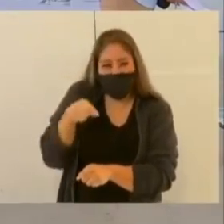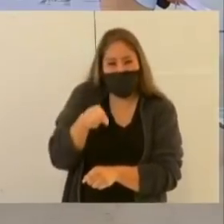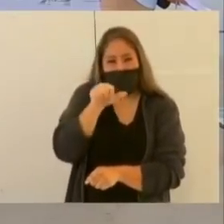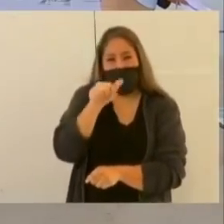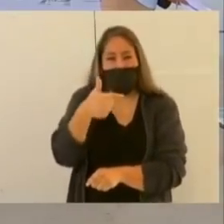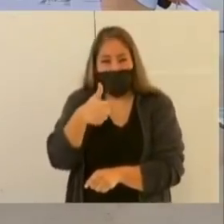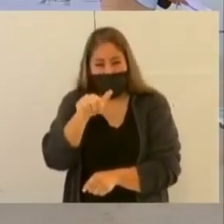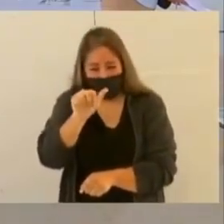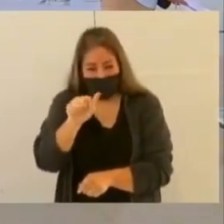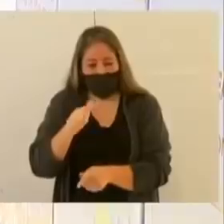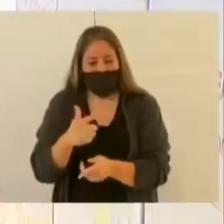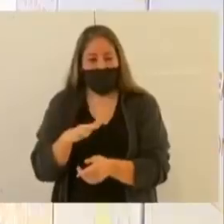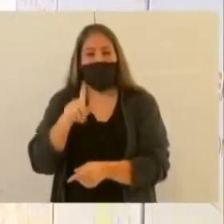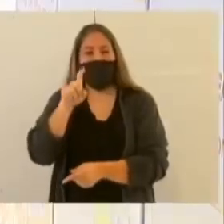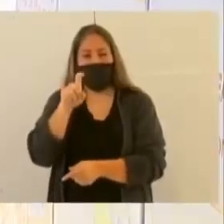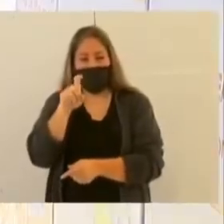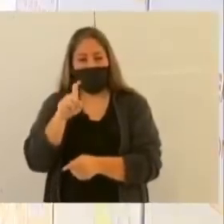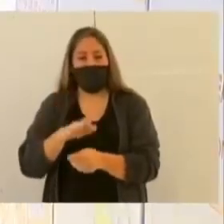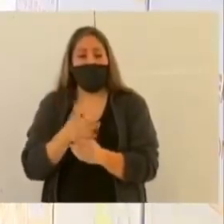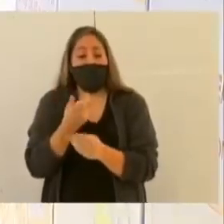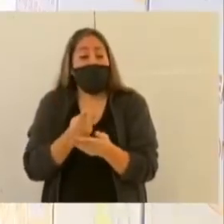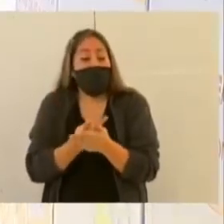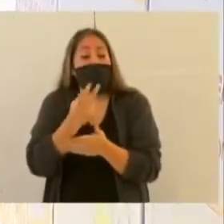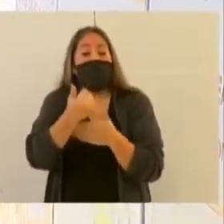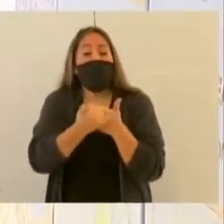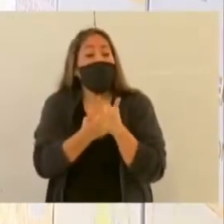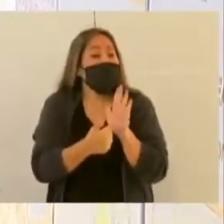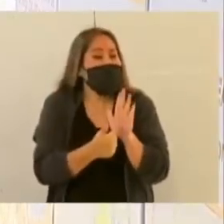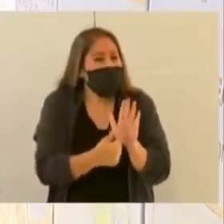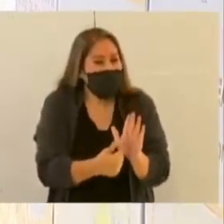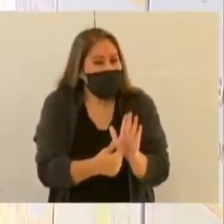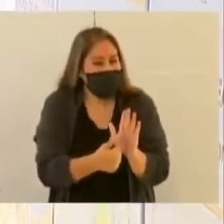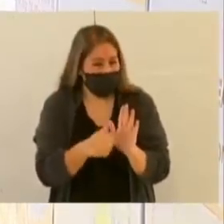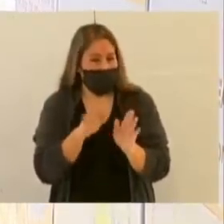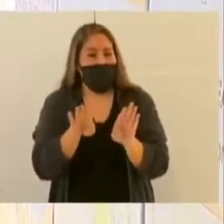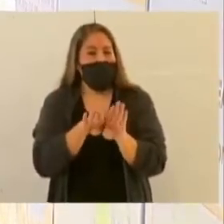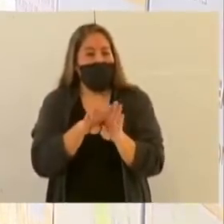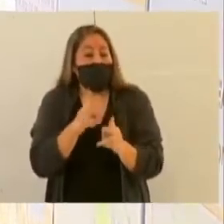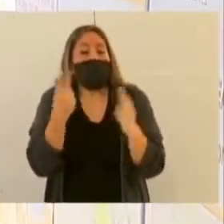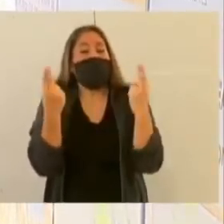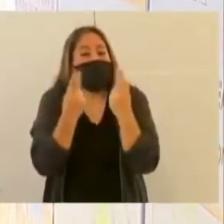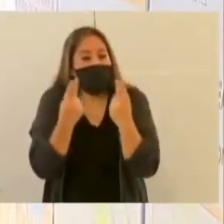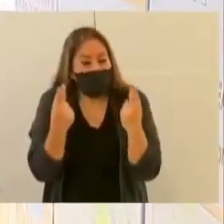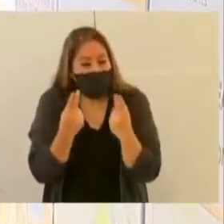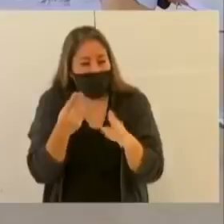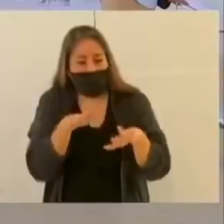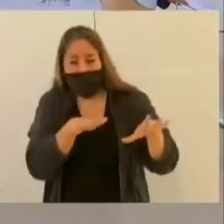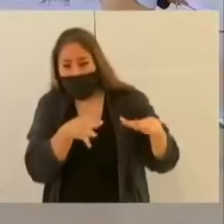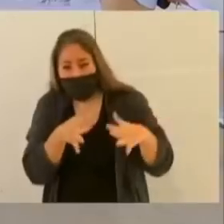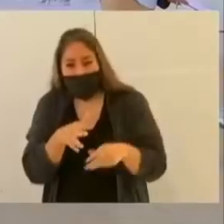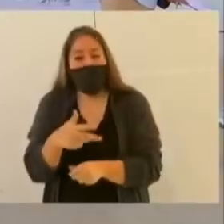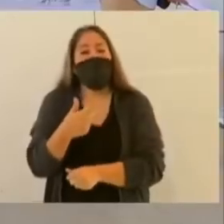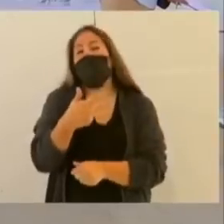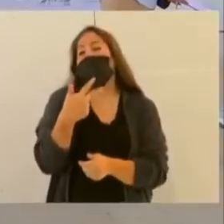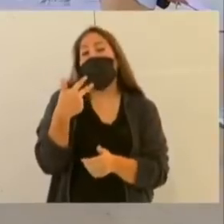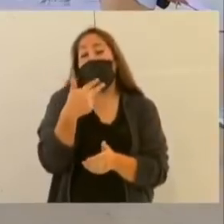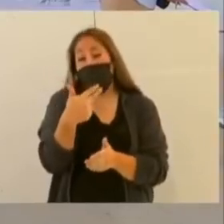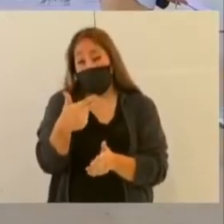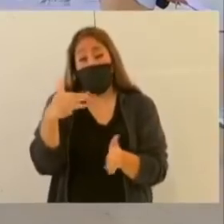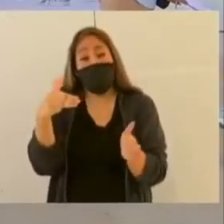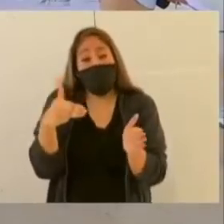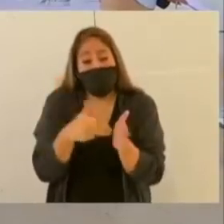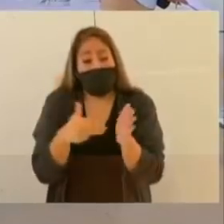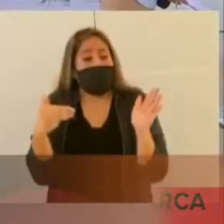superficial. El proyecto, en lo que se refiere a la infraestructura, será alrededor de los 8 mil millones de